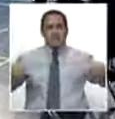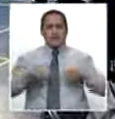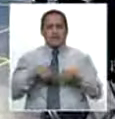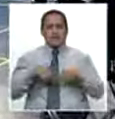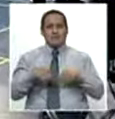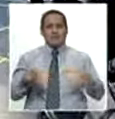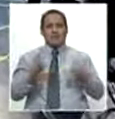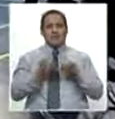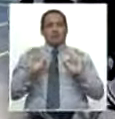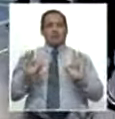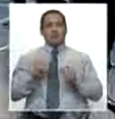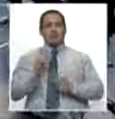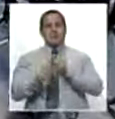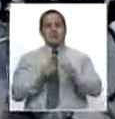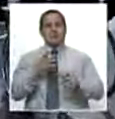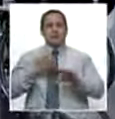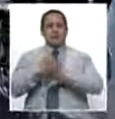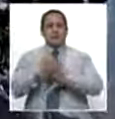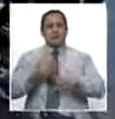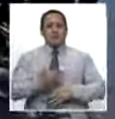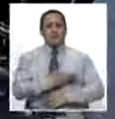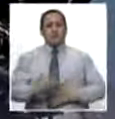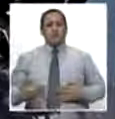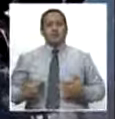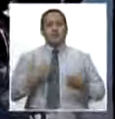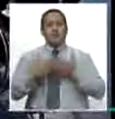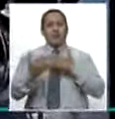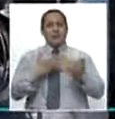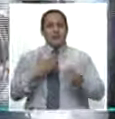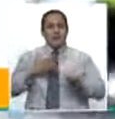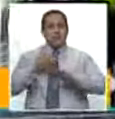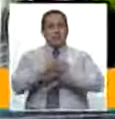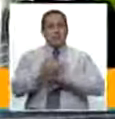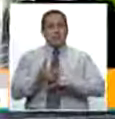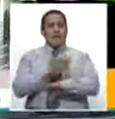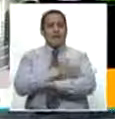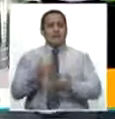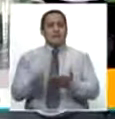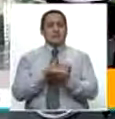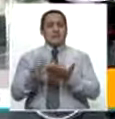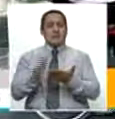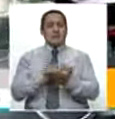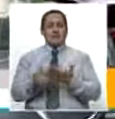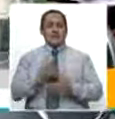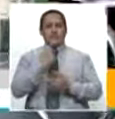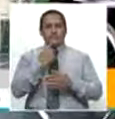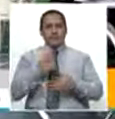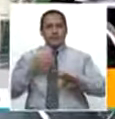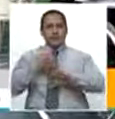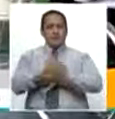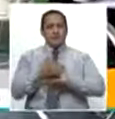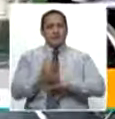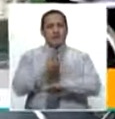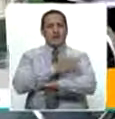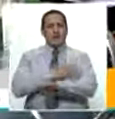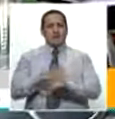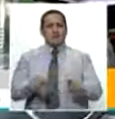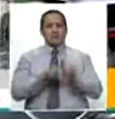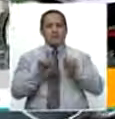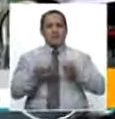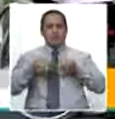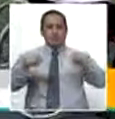son públicas, digamos, son estatales, cualquiera puede entrar. Antes no las teníamos, son accesibles. Antes